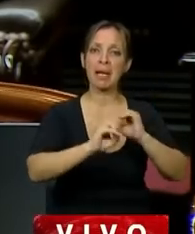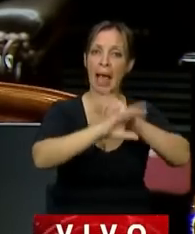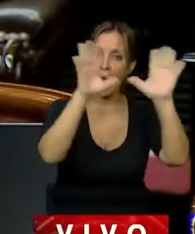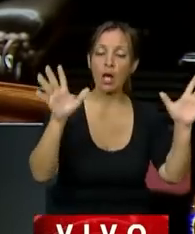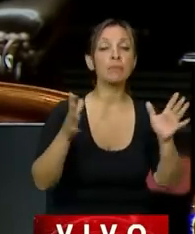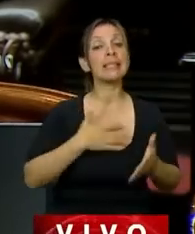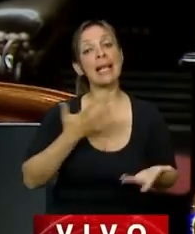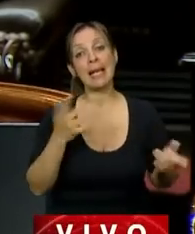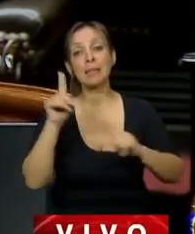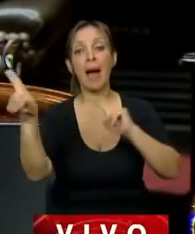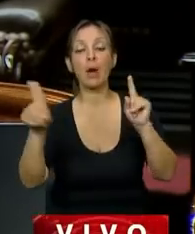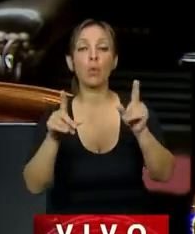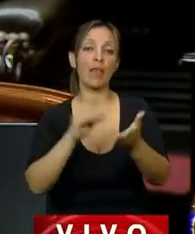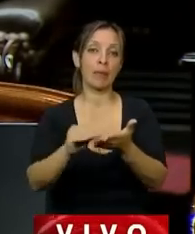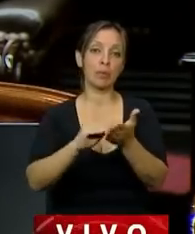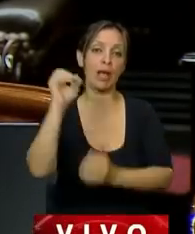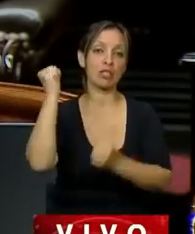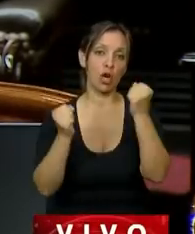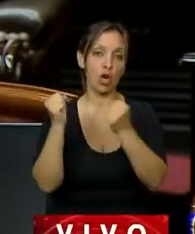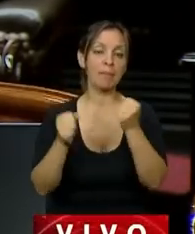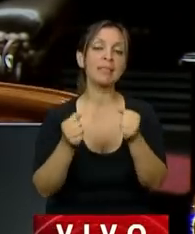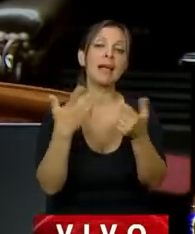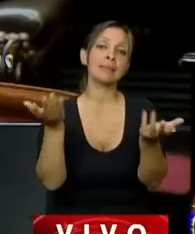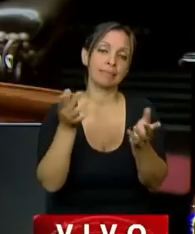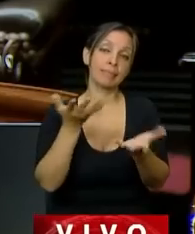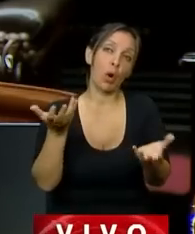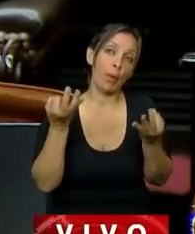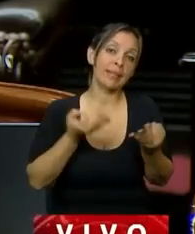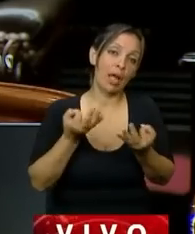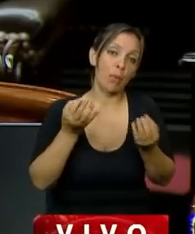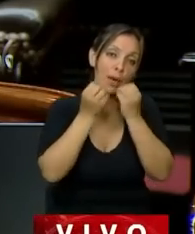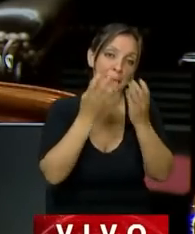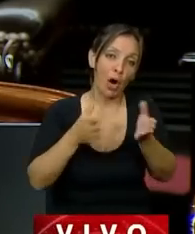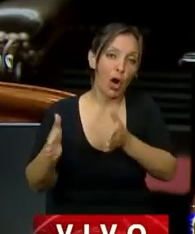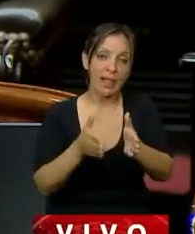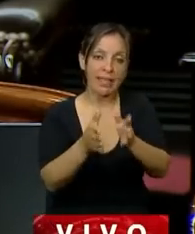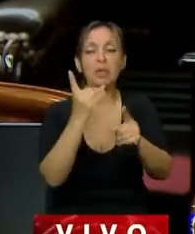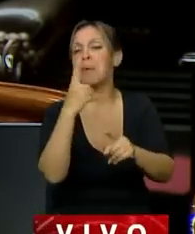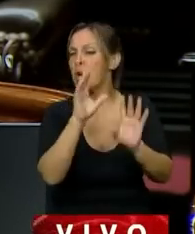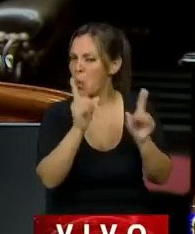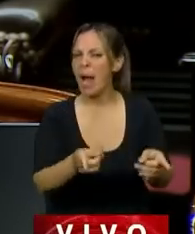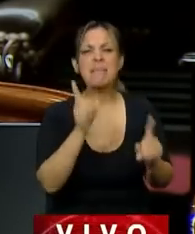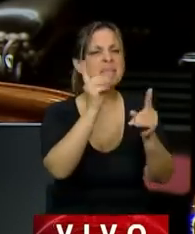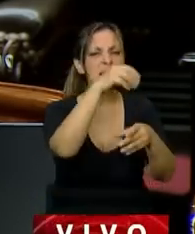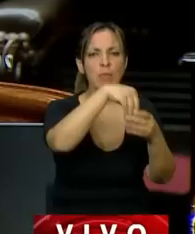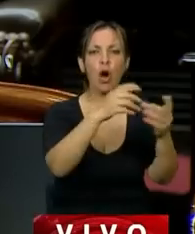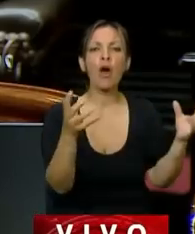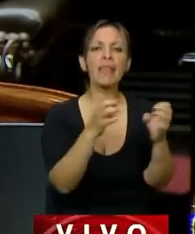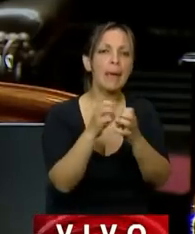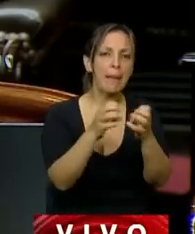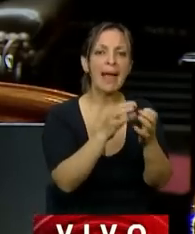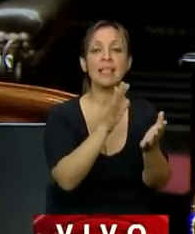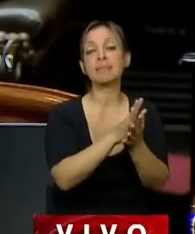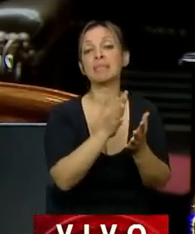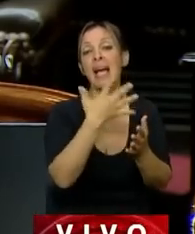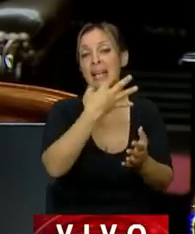por ahí algunos diputados economistas, salvo algunas excepciones, nos podrían haber orientado mejor. Pero sobre ese debate, que es la